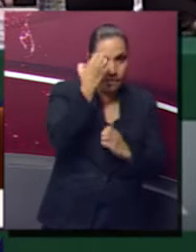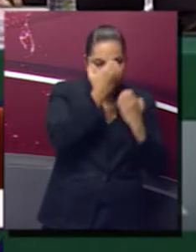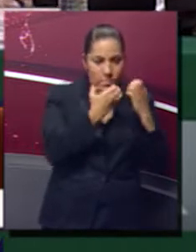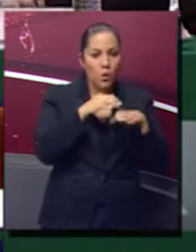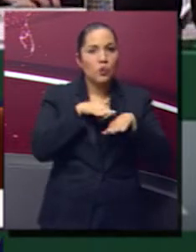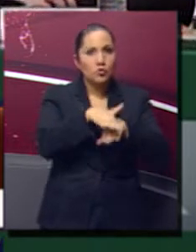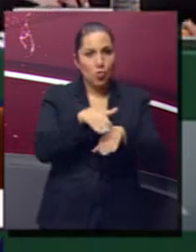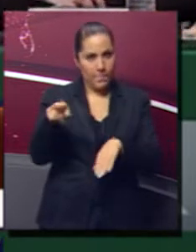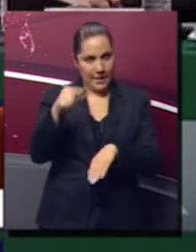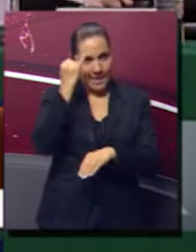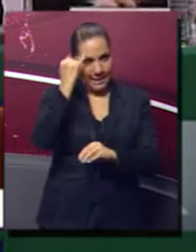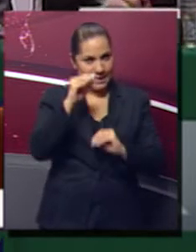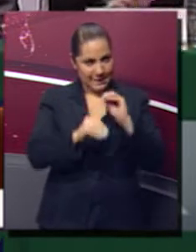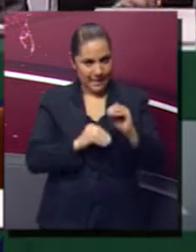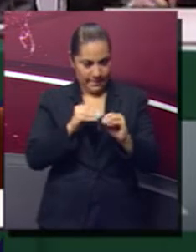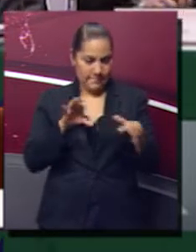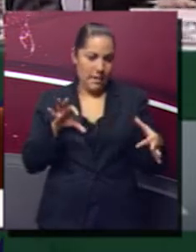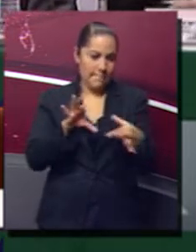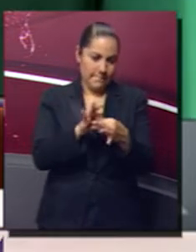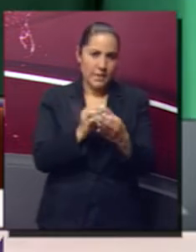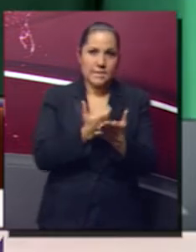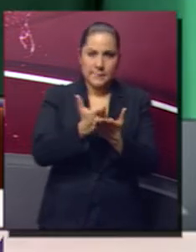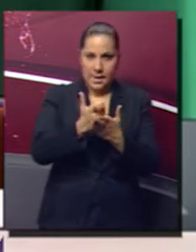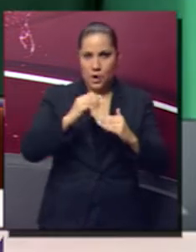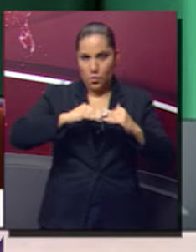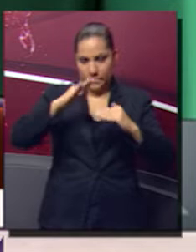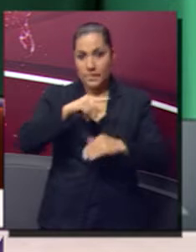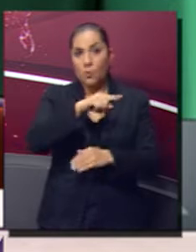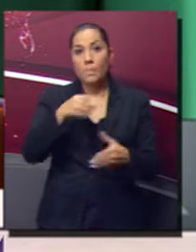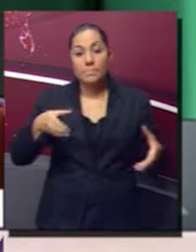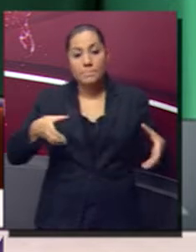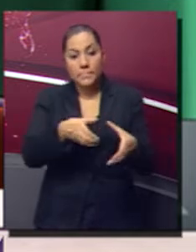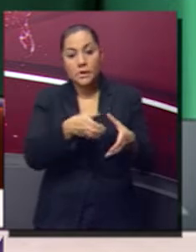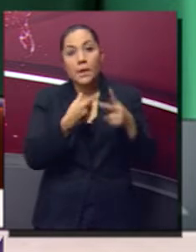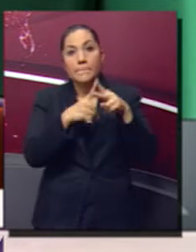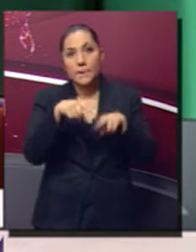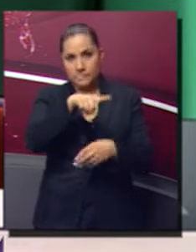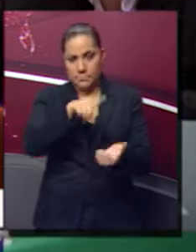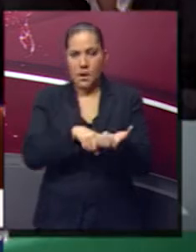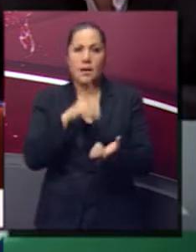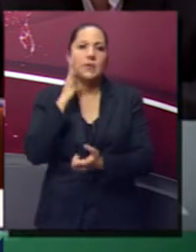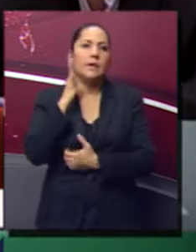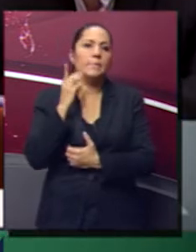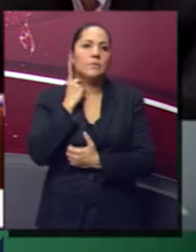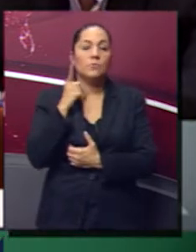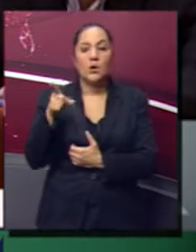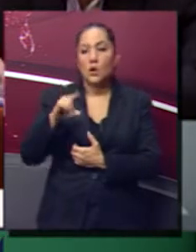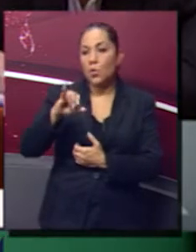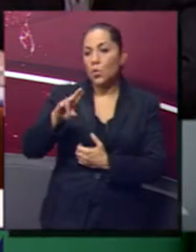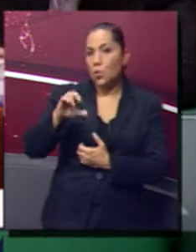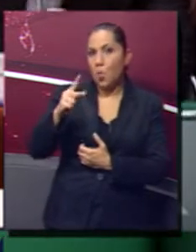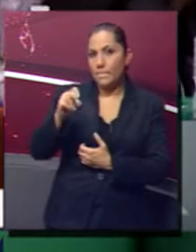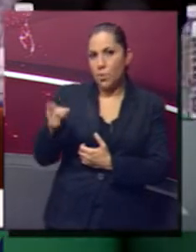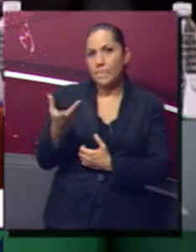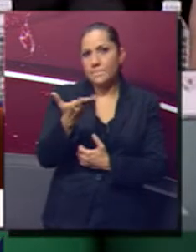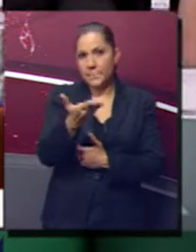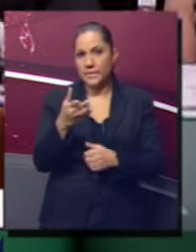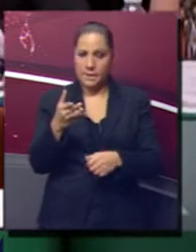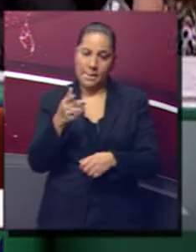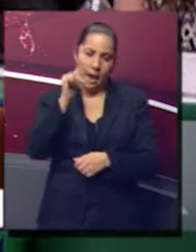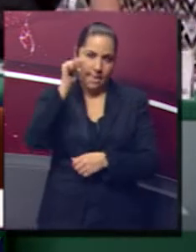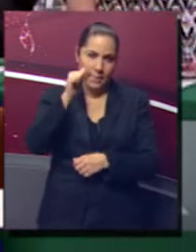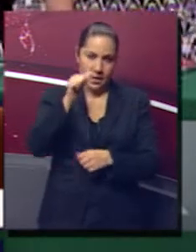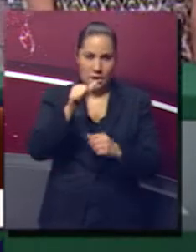mínimo. Su instalación se llevó a cabo en el Palacio Legislativo de San Lázaro en una ceremonia convocada por la Junta de Coordinación Política en abril